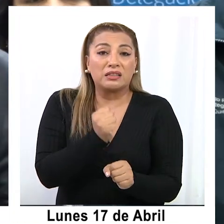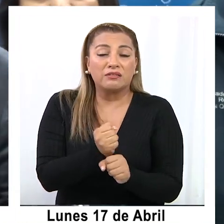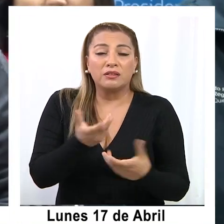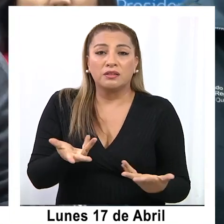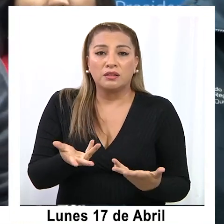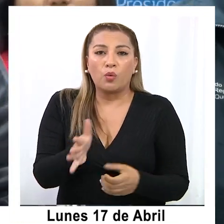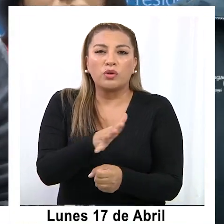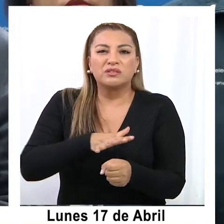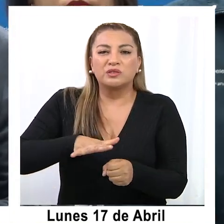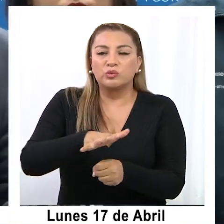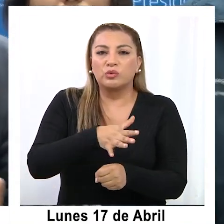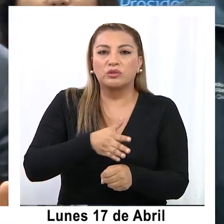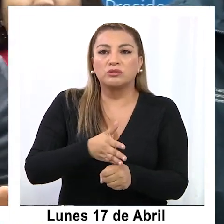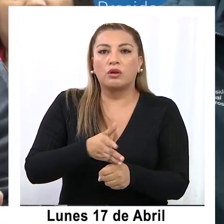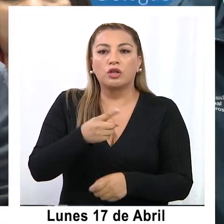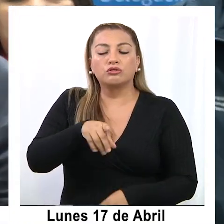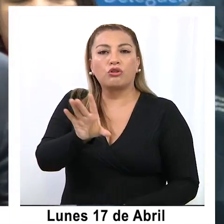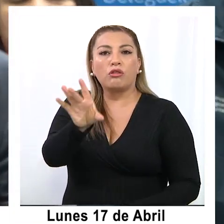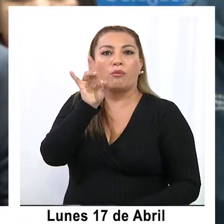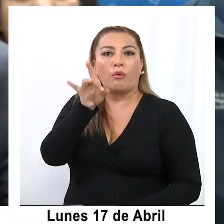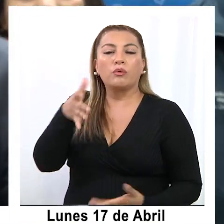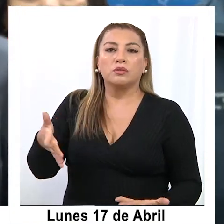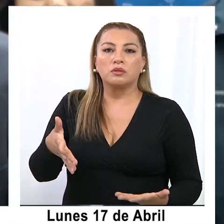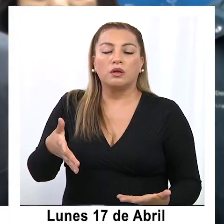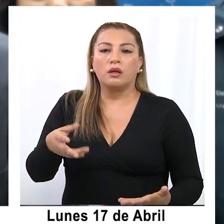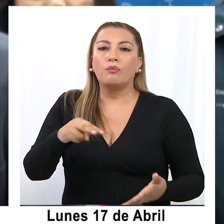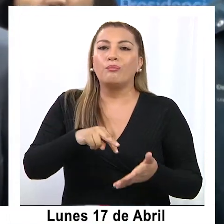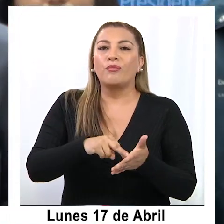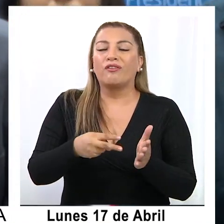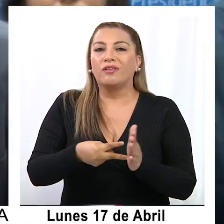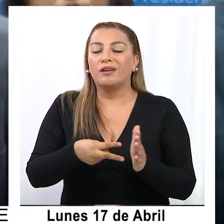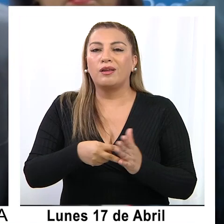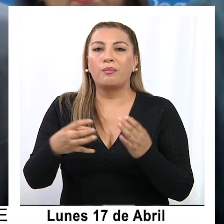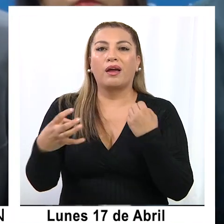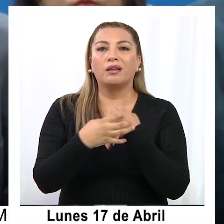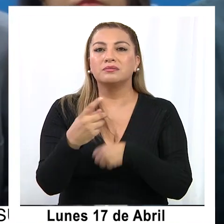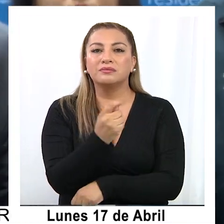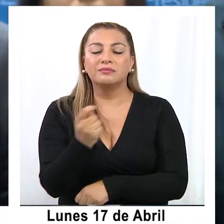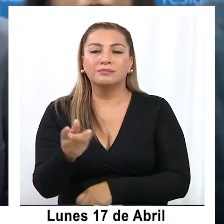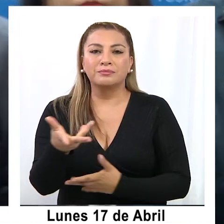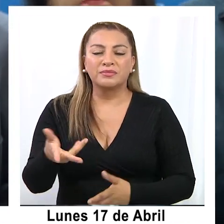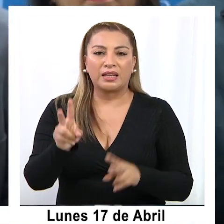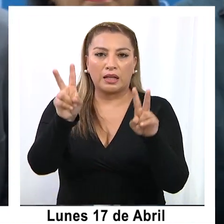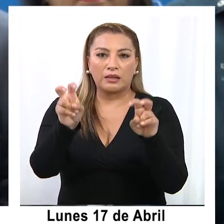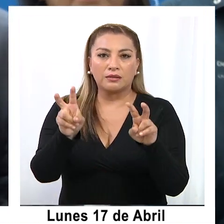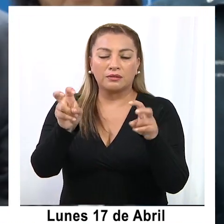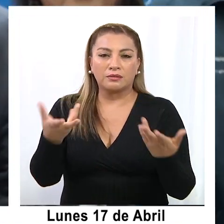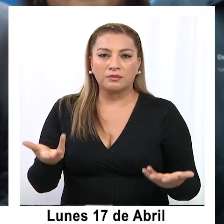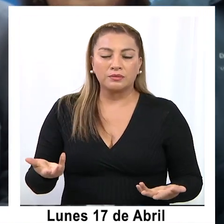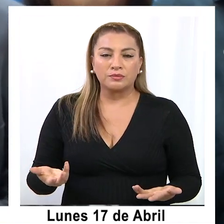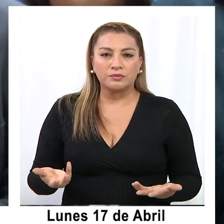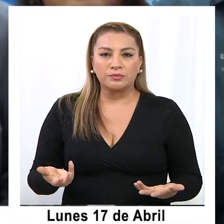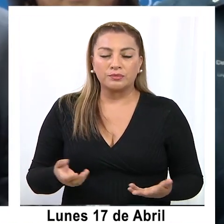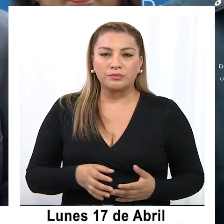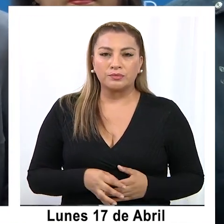que fue muy notorio y que nos golpeó mucho a la región, el tema de